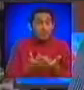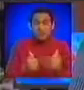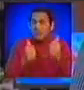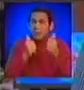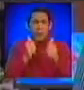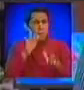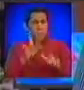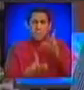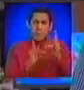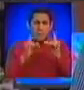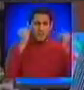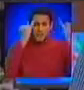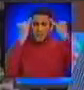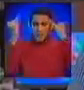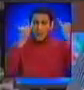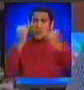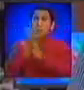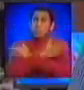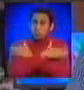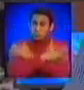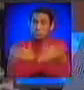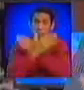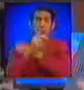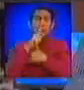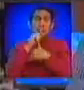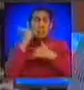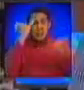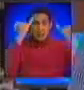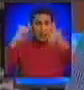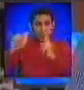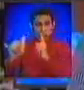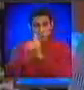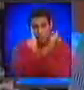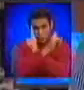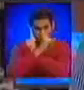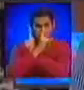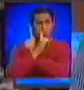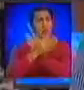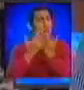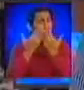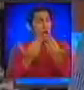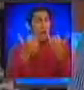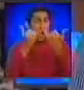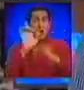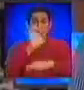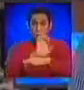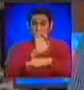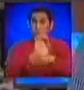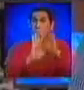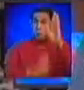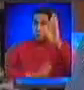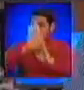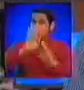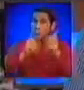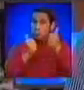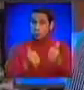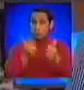duda, una gran noticia y felicitaciones a sus mentores y a todos quienes han impulsado esta actividad científica. Nuevamente, al espacio.